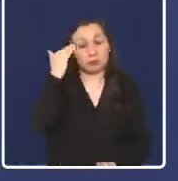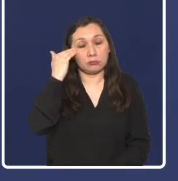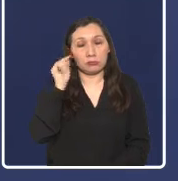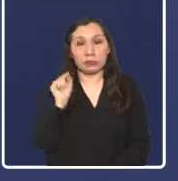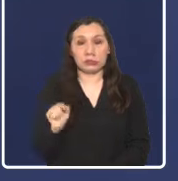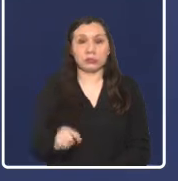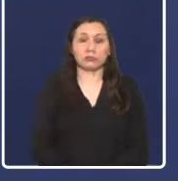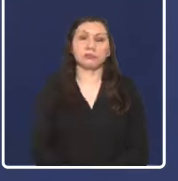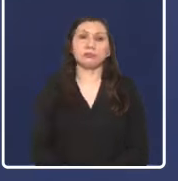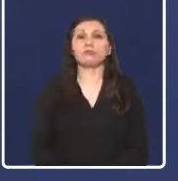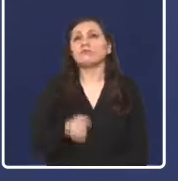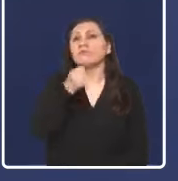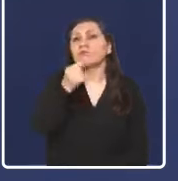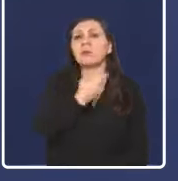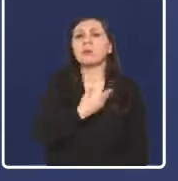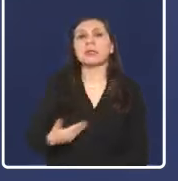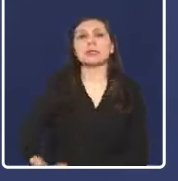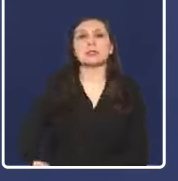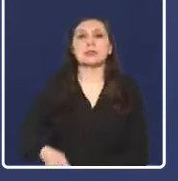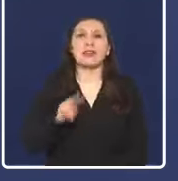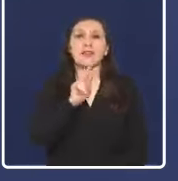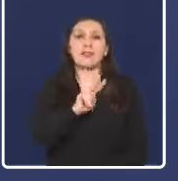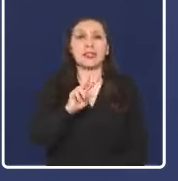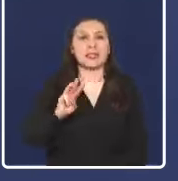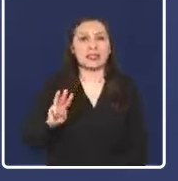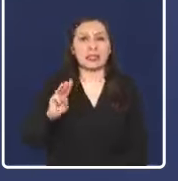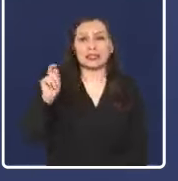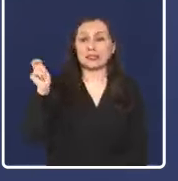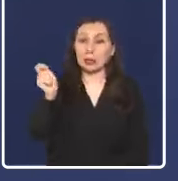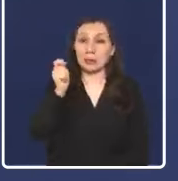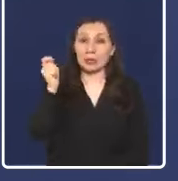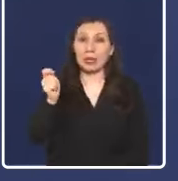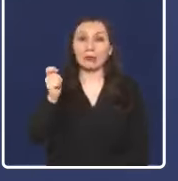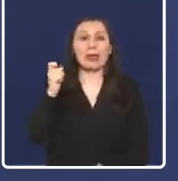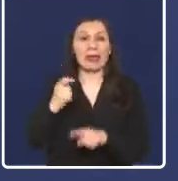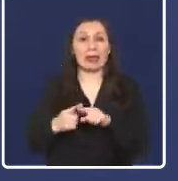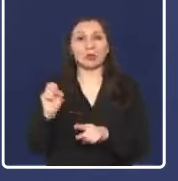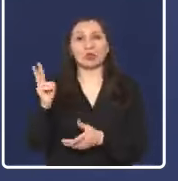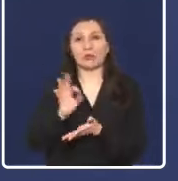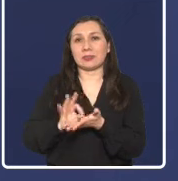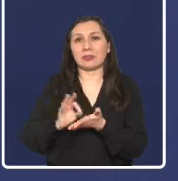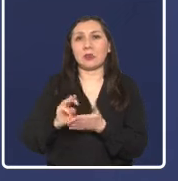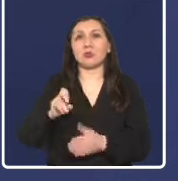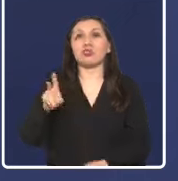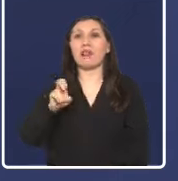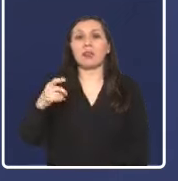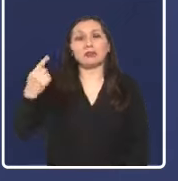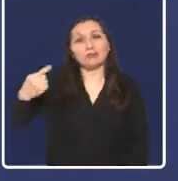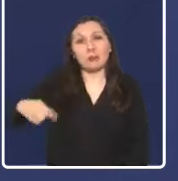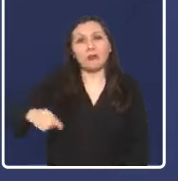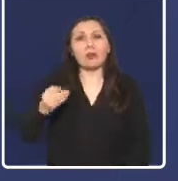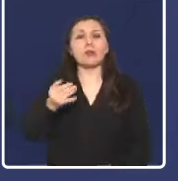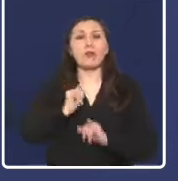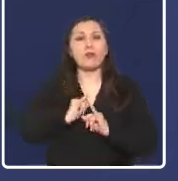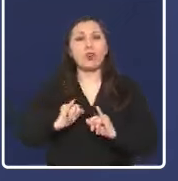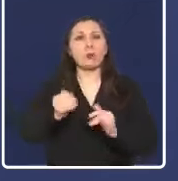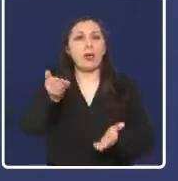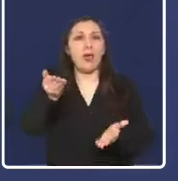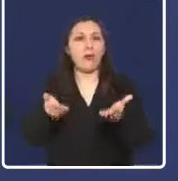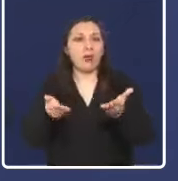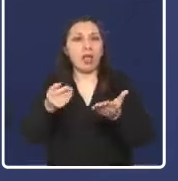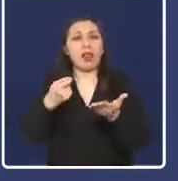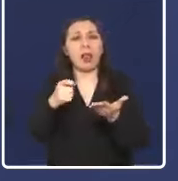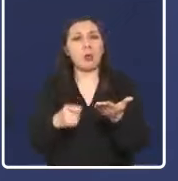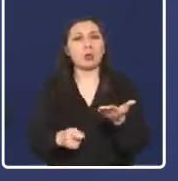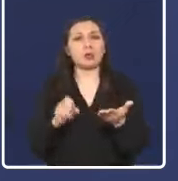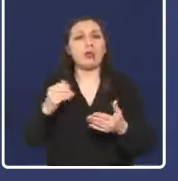aquello. Presidente, el día 23 de septiembre, el ex subsecretario Monsalve no estuvo en el balance de Fiestas Patrias y